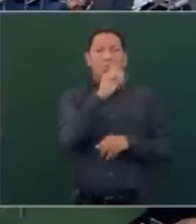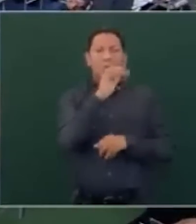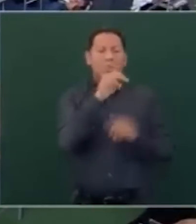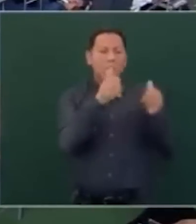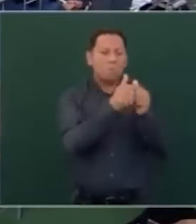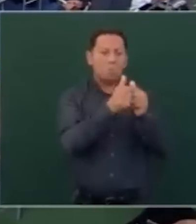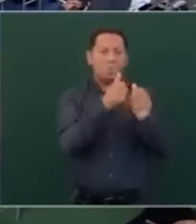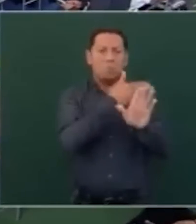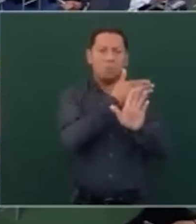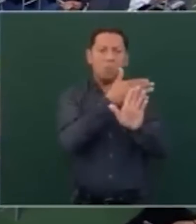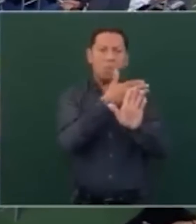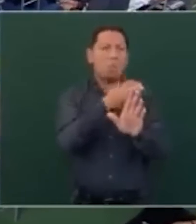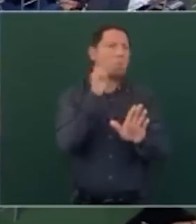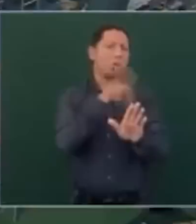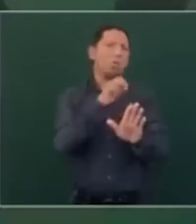Para